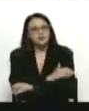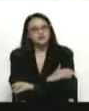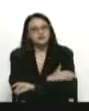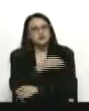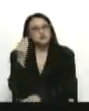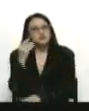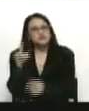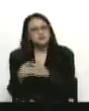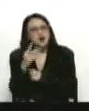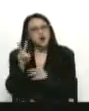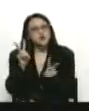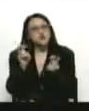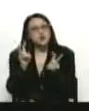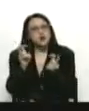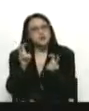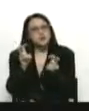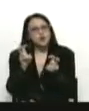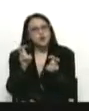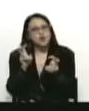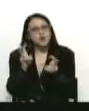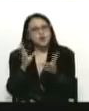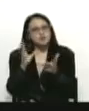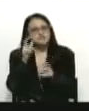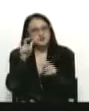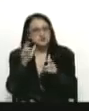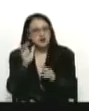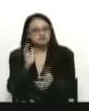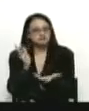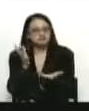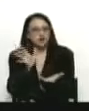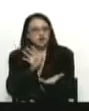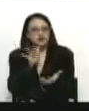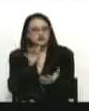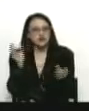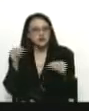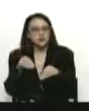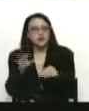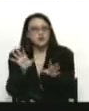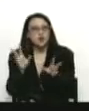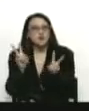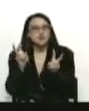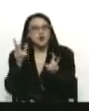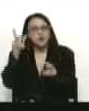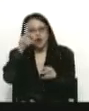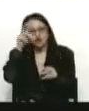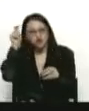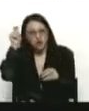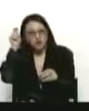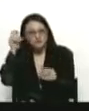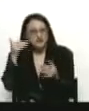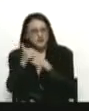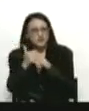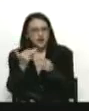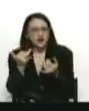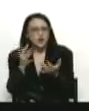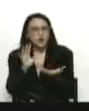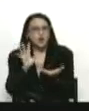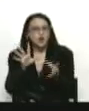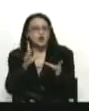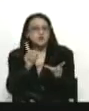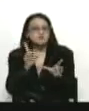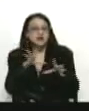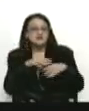van a salir nuevos Bolsonaros, van a salir nuevos Trump en América Latina o van a intentar aceptar las reglas